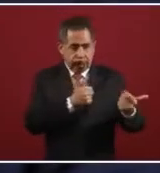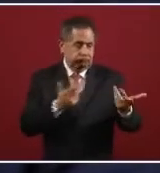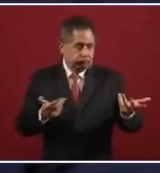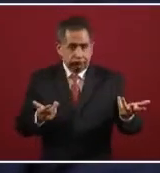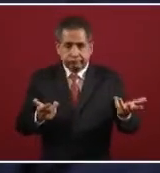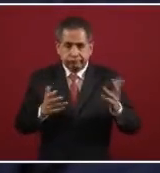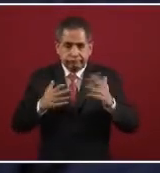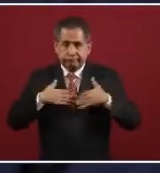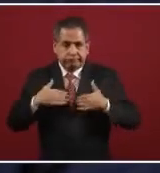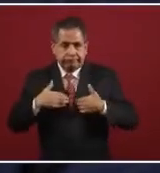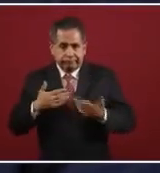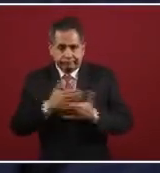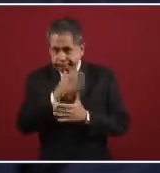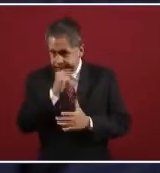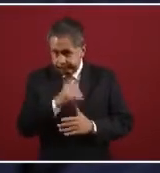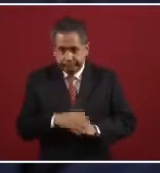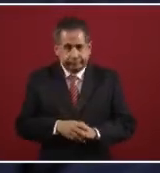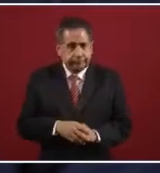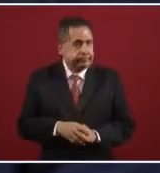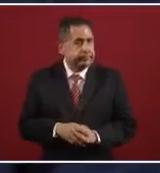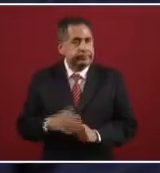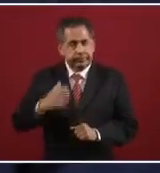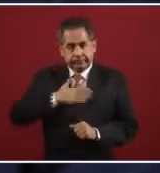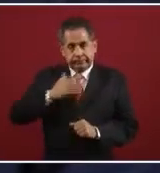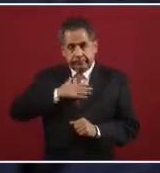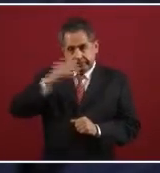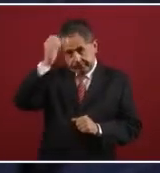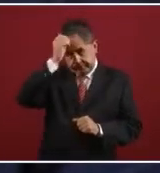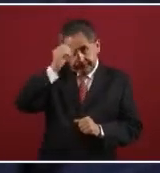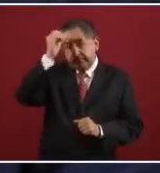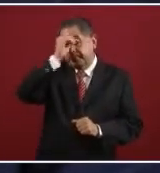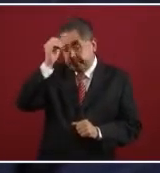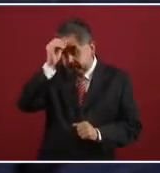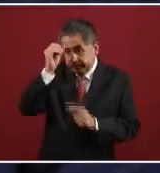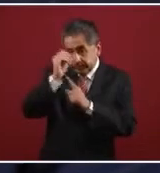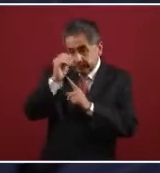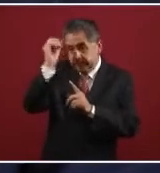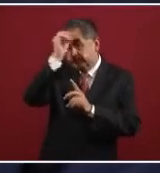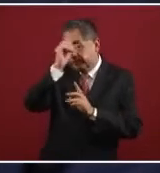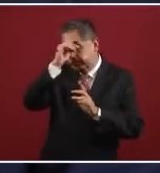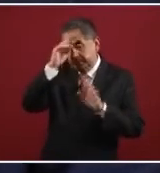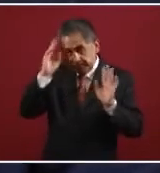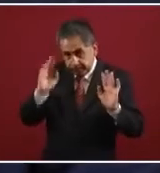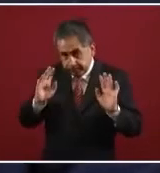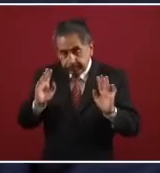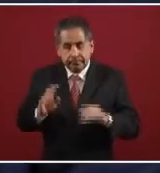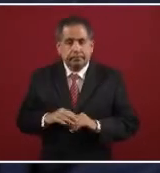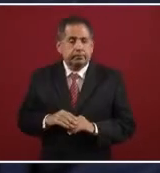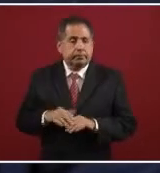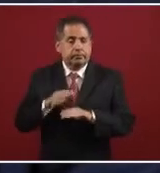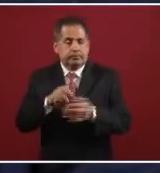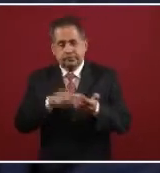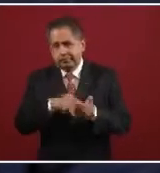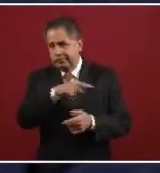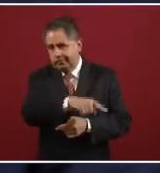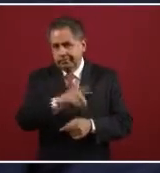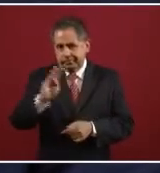¿Cuál es nuestra opinión desde el Ejecutivo sobre este